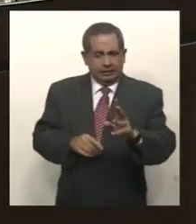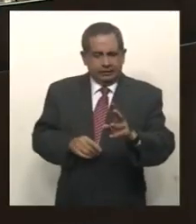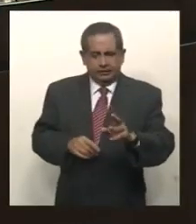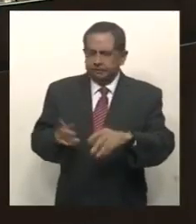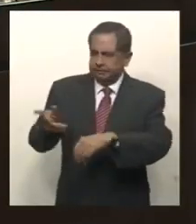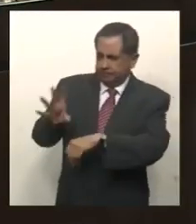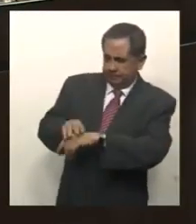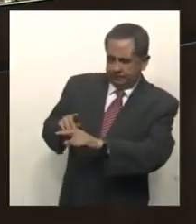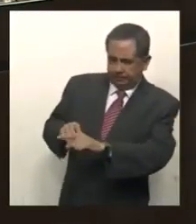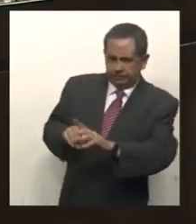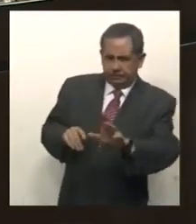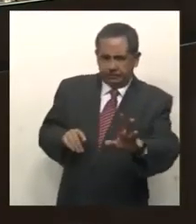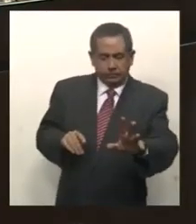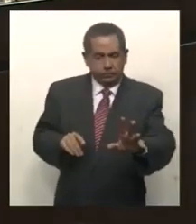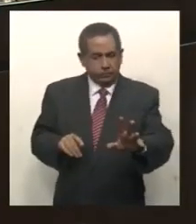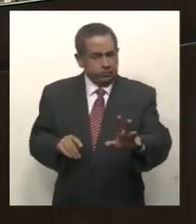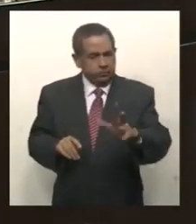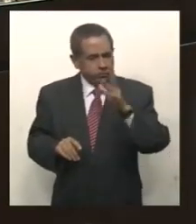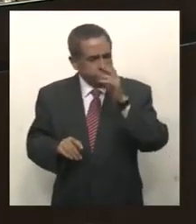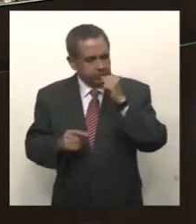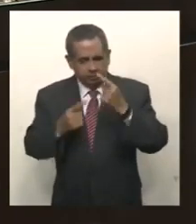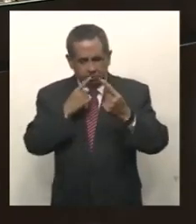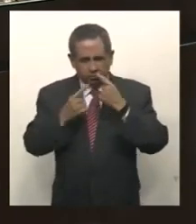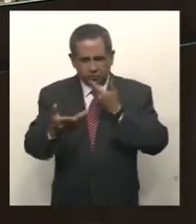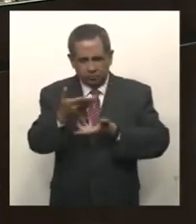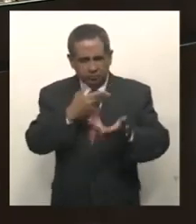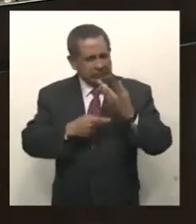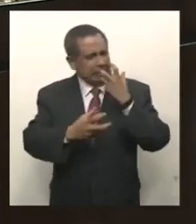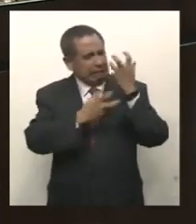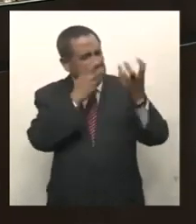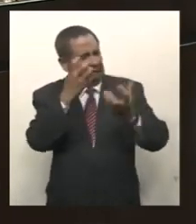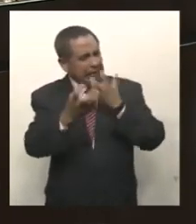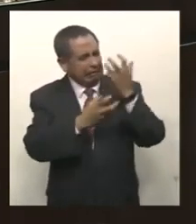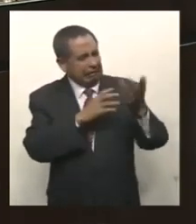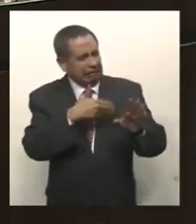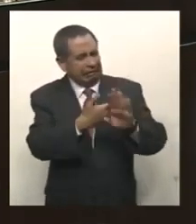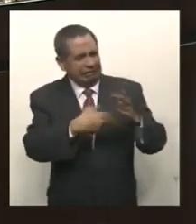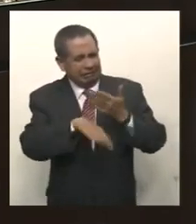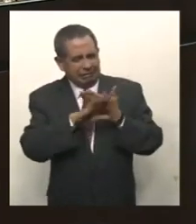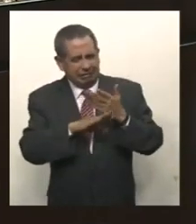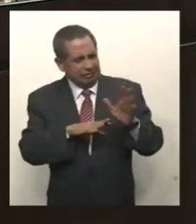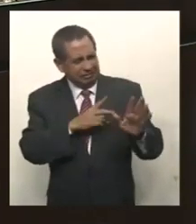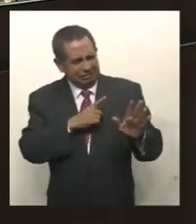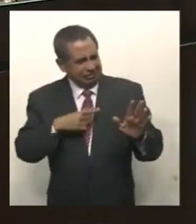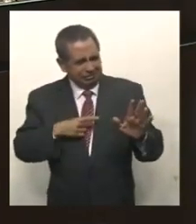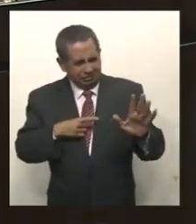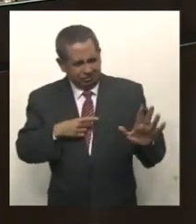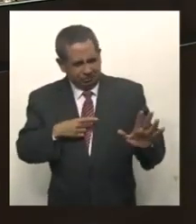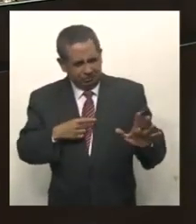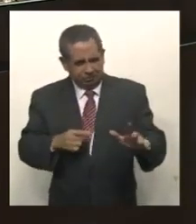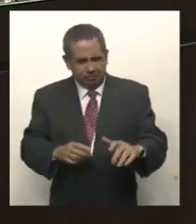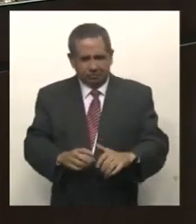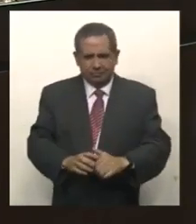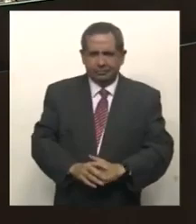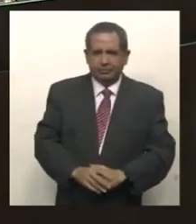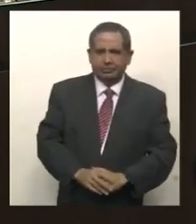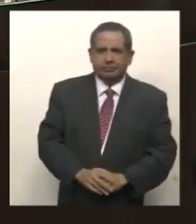permítame, orador. acciones. No puede haber un diálogo de vociferantes contra parlamentarios.